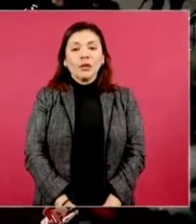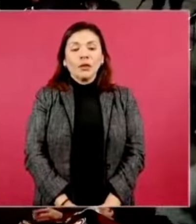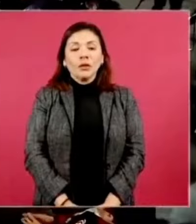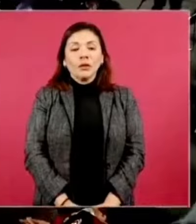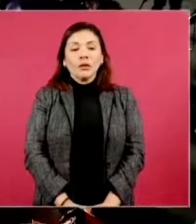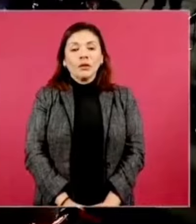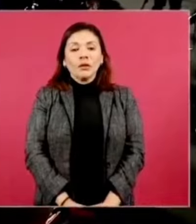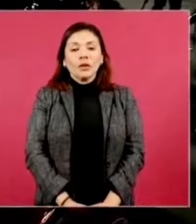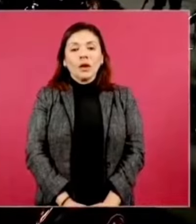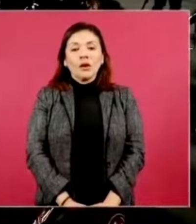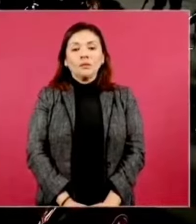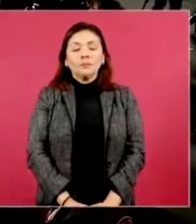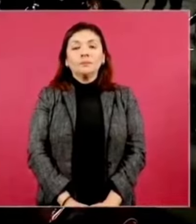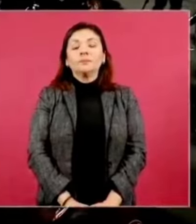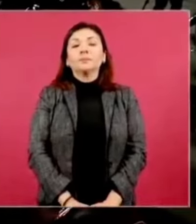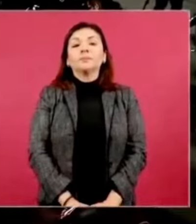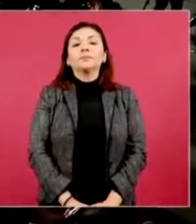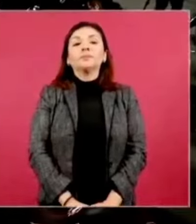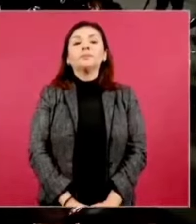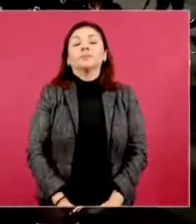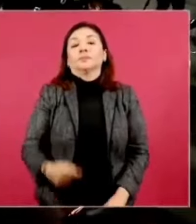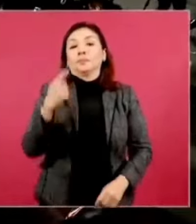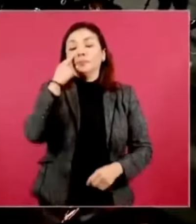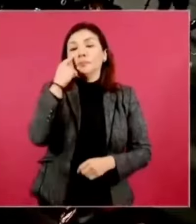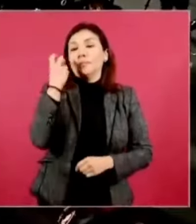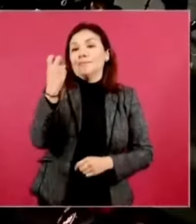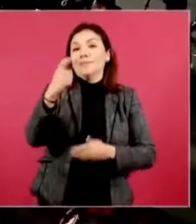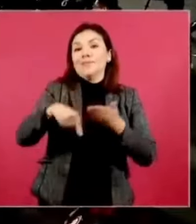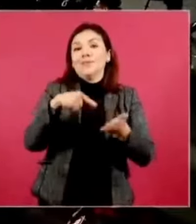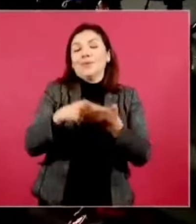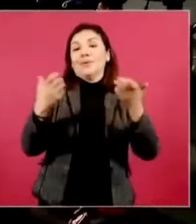Ah, sí. Mira, aquí estamos haciendo un puente.